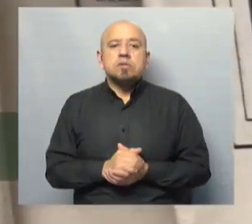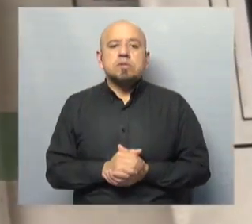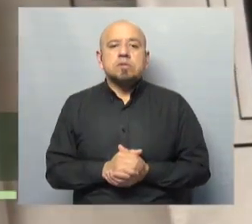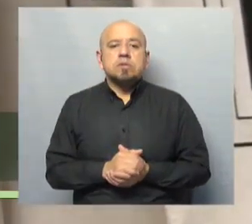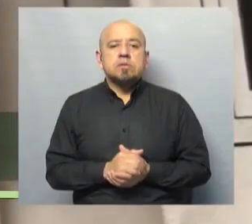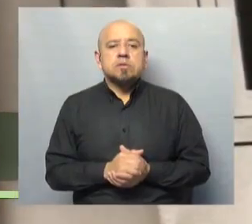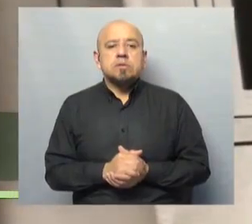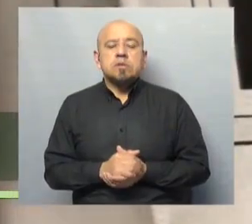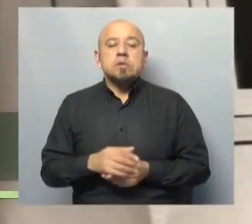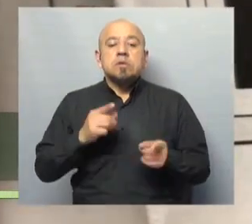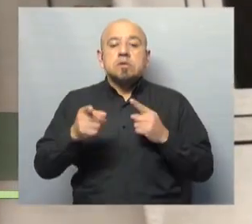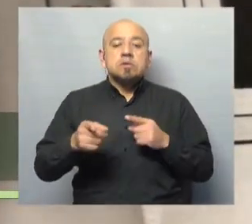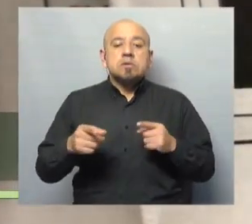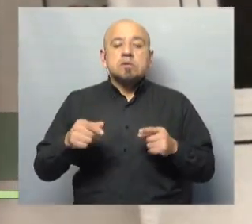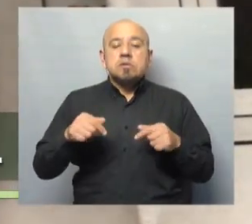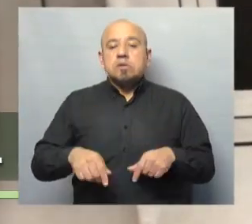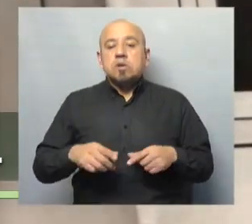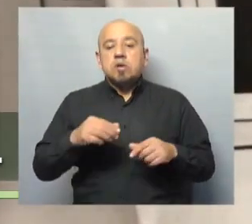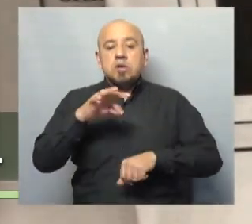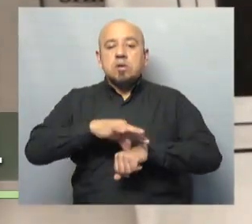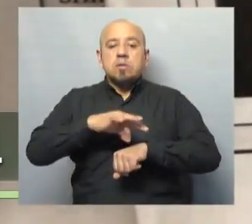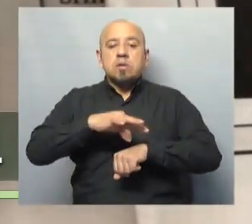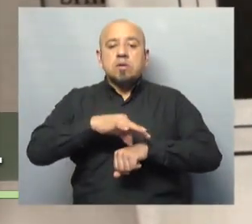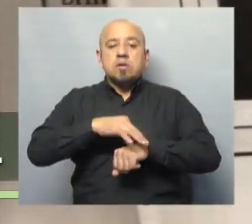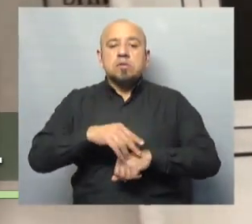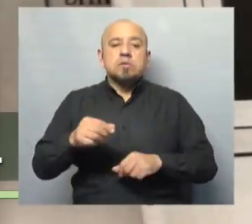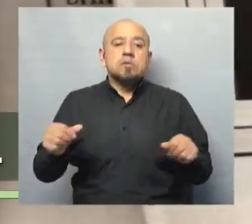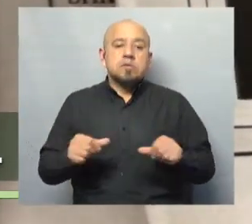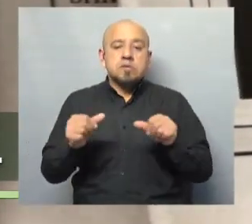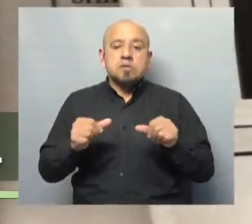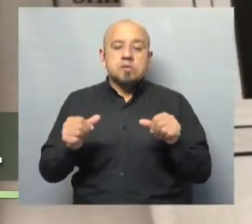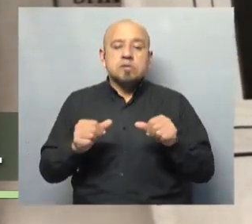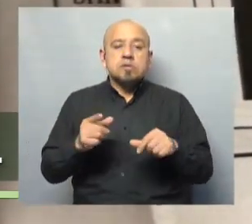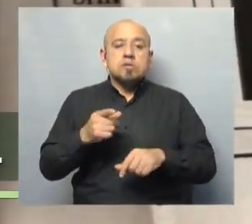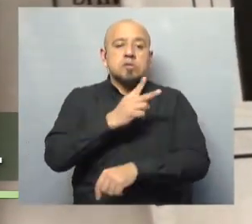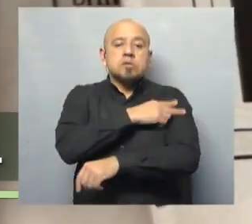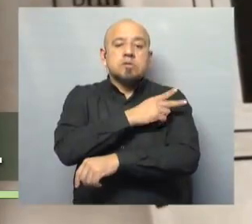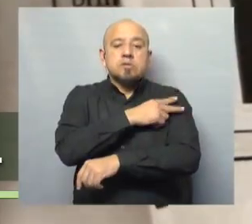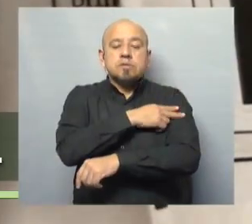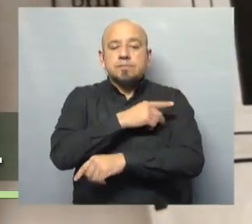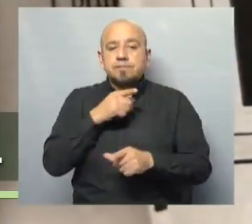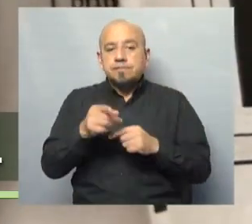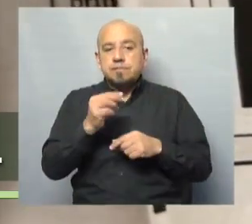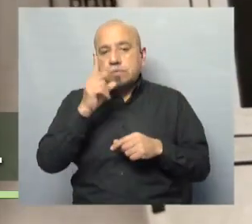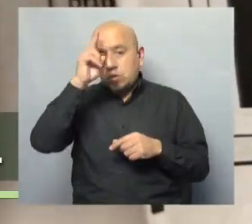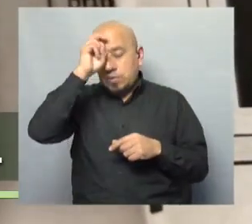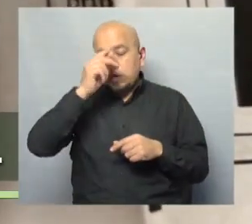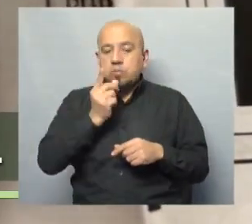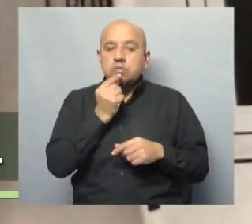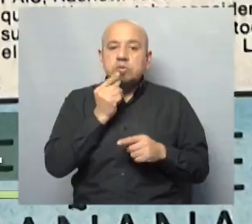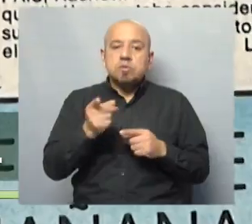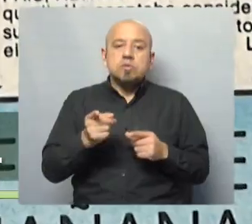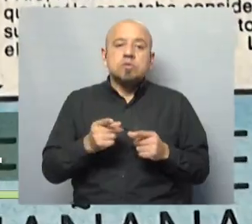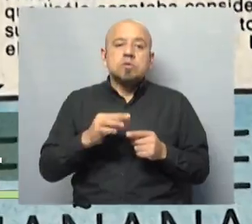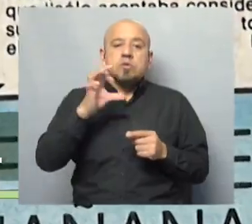según consigna la prensa de la época el parte médico señala que la operación fue realizada por el jefe del equipo de cirugía del hospital policial doctor carlos